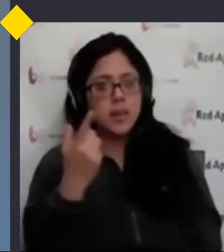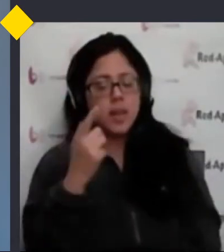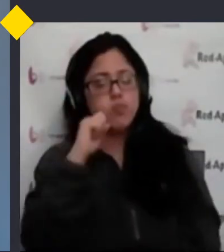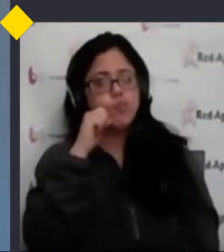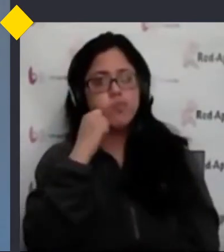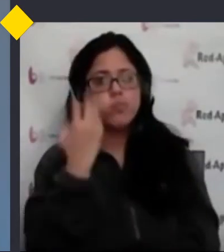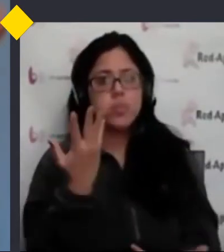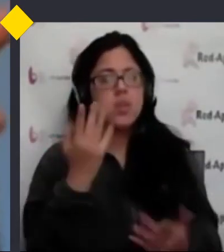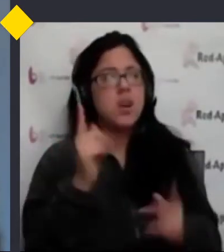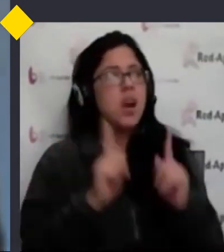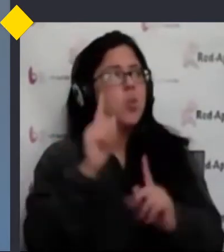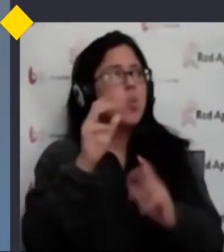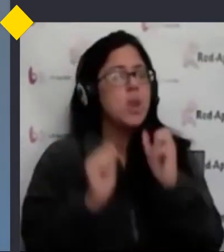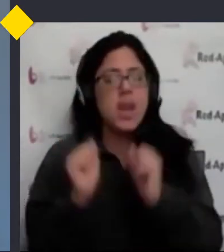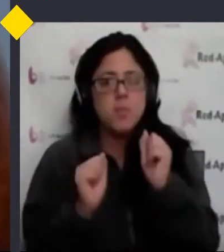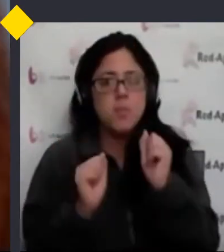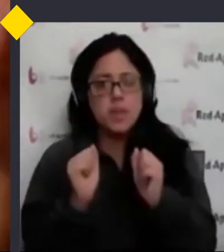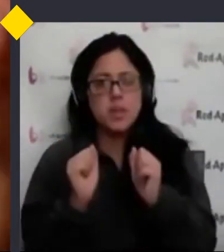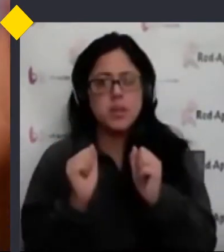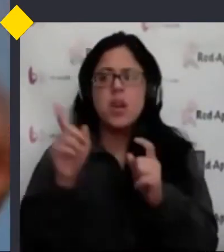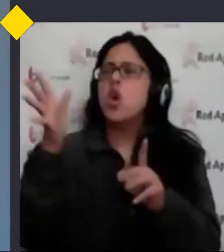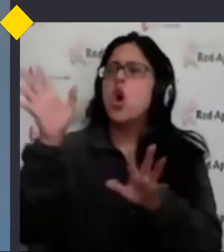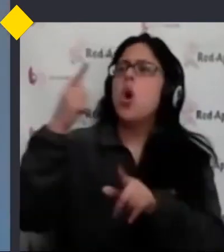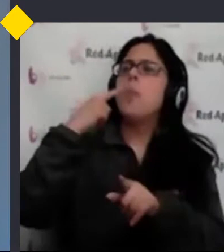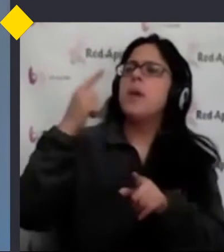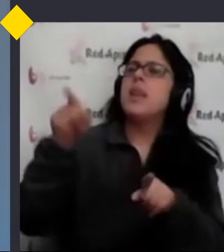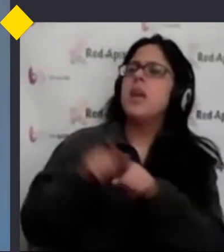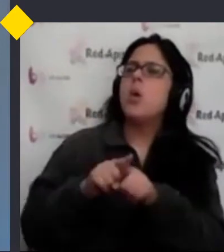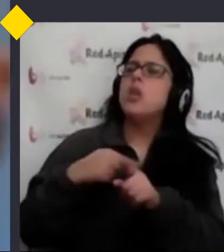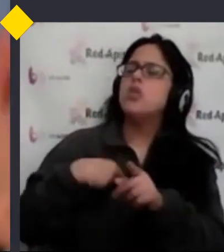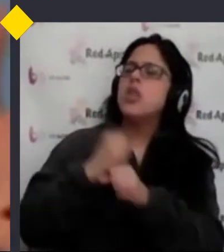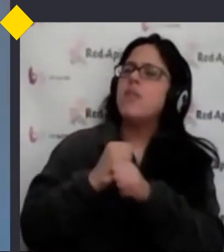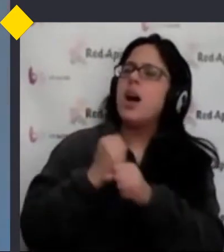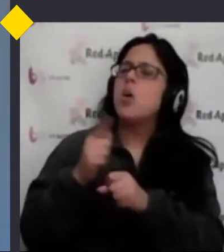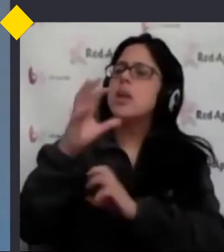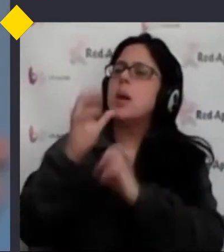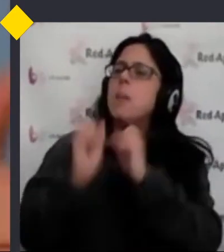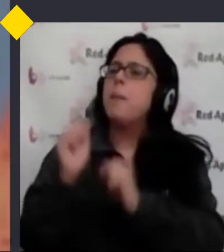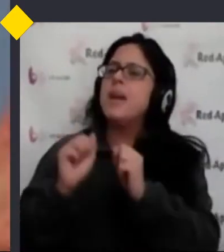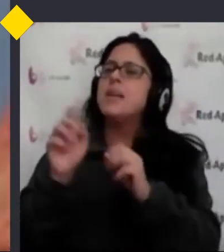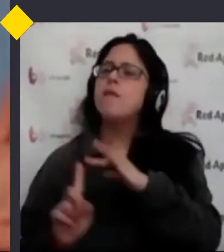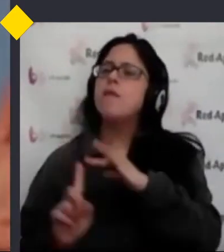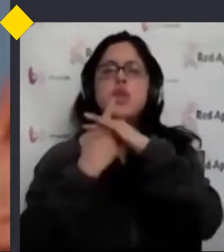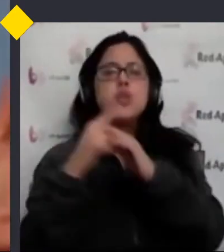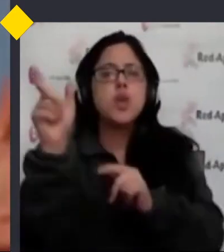que dicen, no, mira, si la empresa donde trabajo la fundó un migrante, o tenemos muchos migrantes. Eso no dice